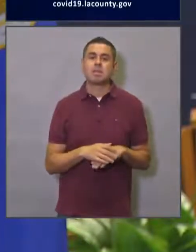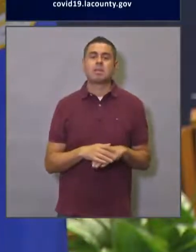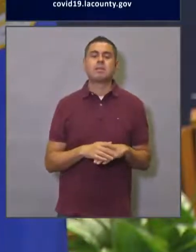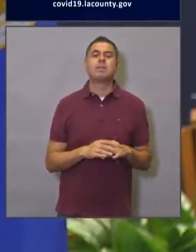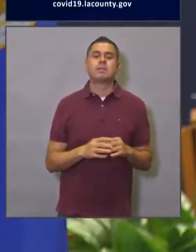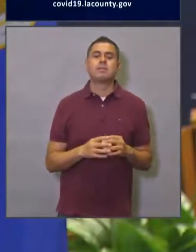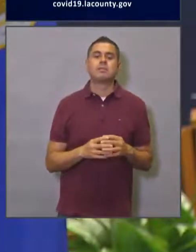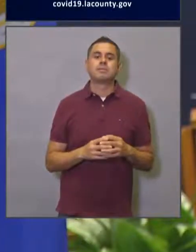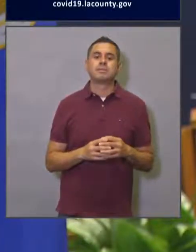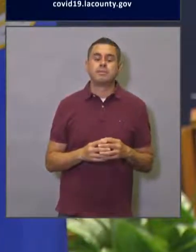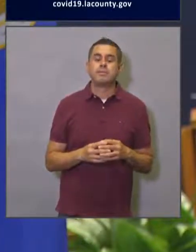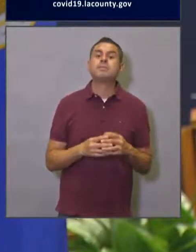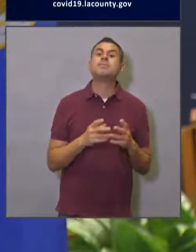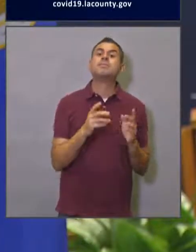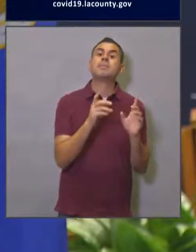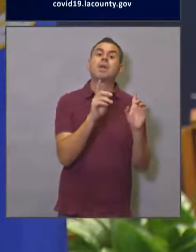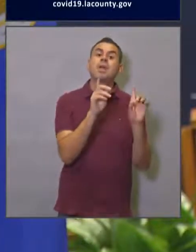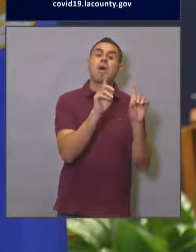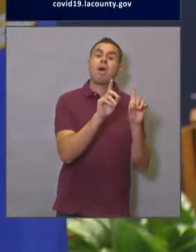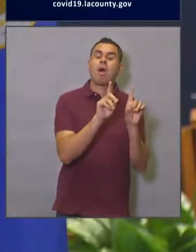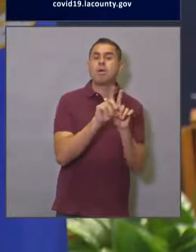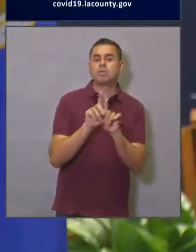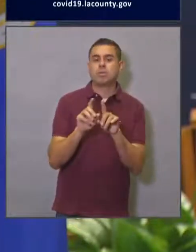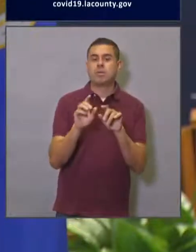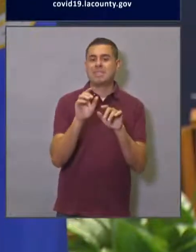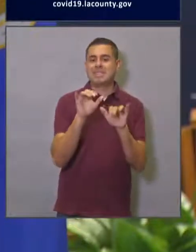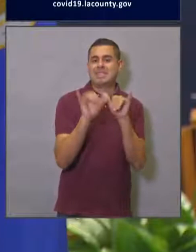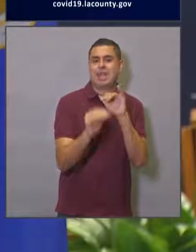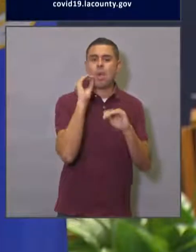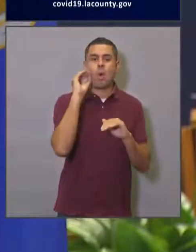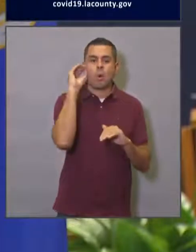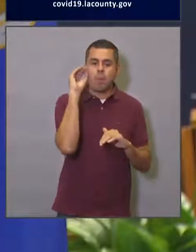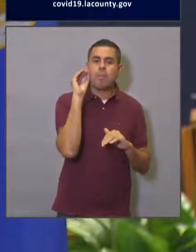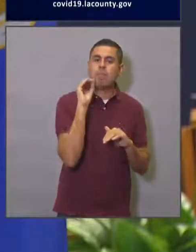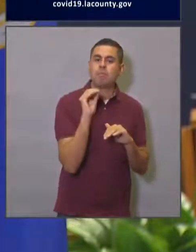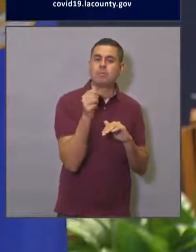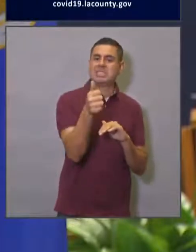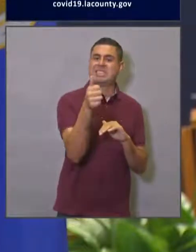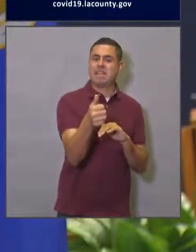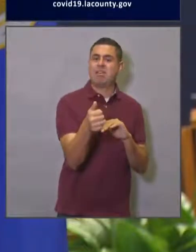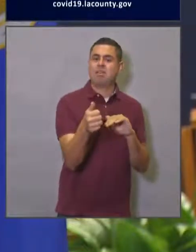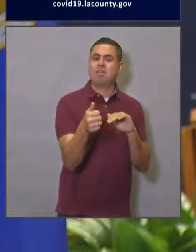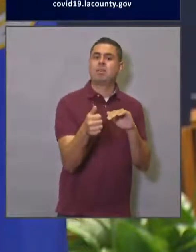sucias y aislarse si es positivo para COVID-19 o esté